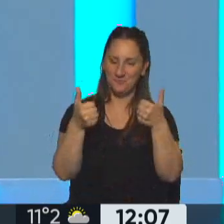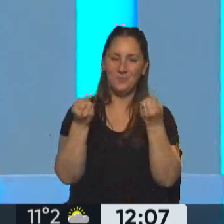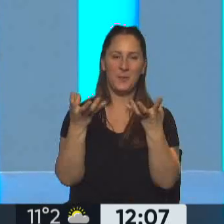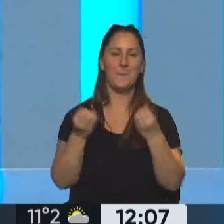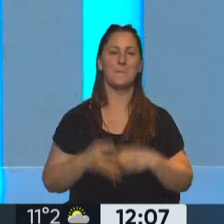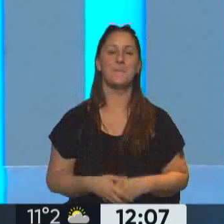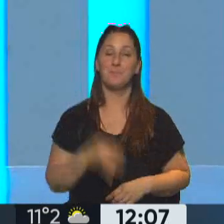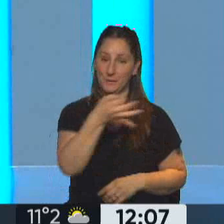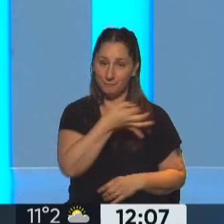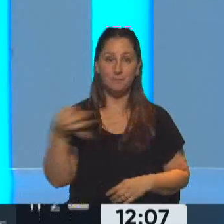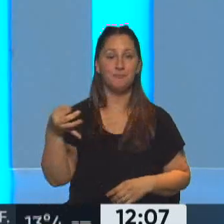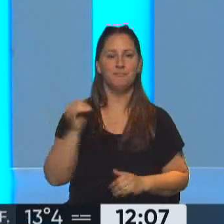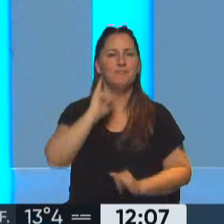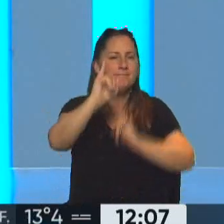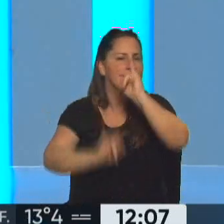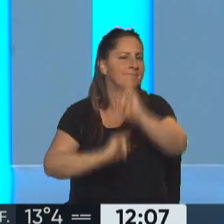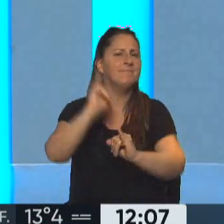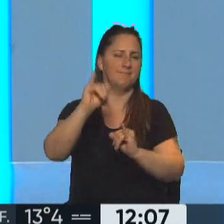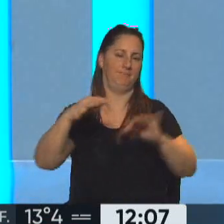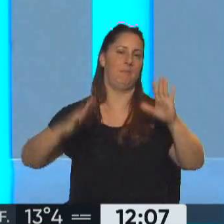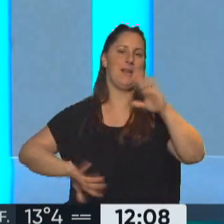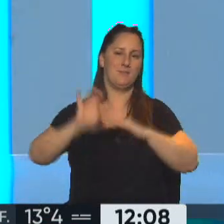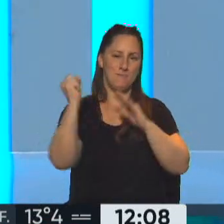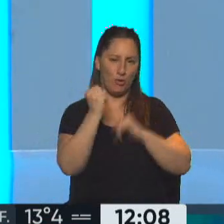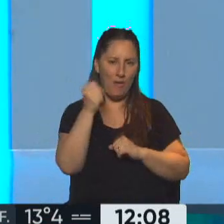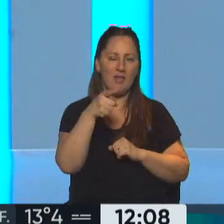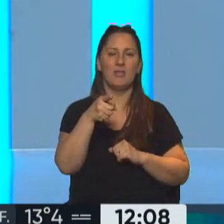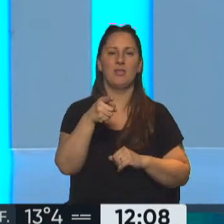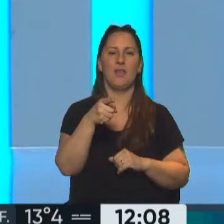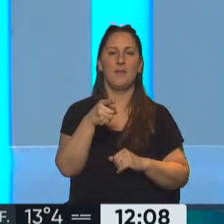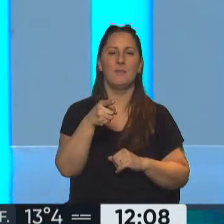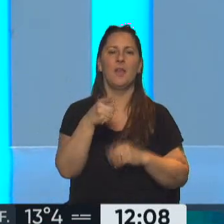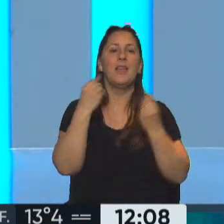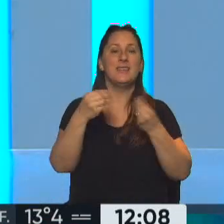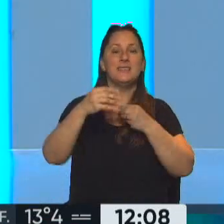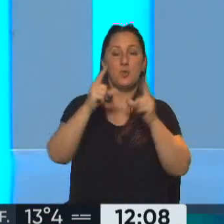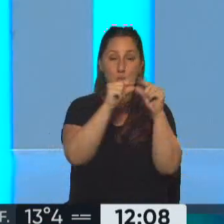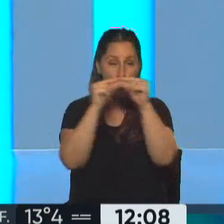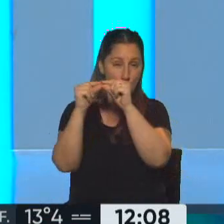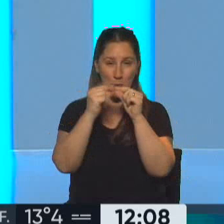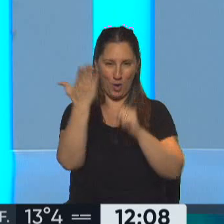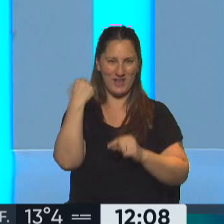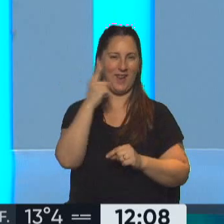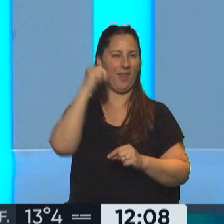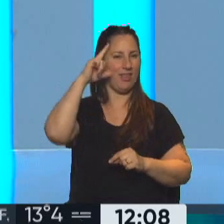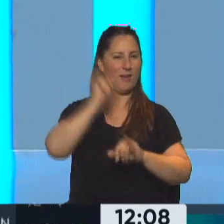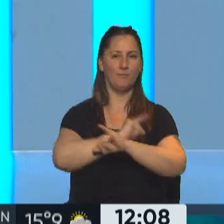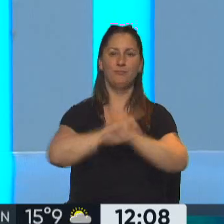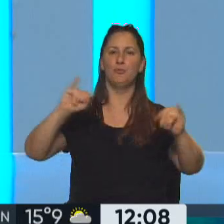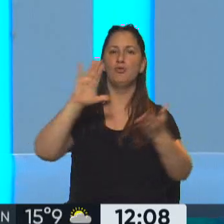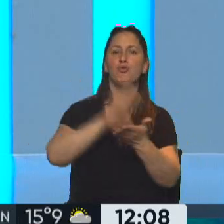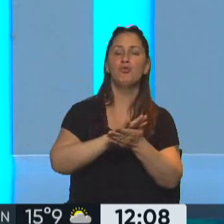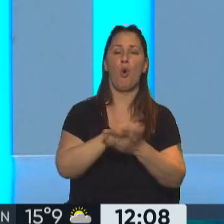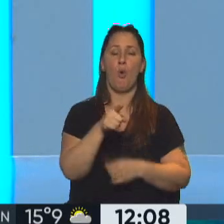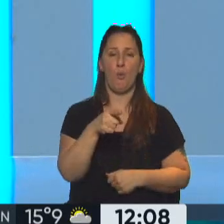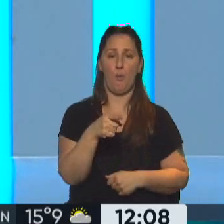Vero? Bien, Efectivamente, muy bien. estás dando las pautas principales de lo que significan, lo que hay detrás de estas cifras que ayer te iba a conocer el INDEC con respecto a la